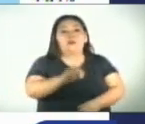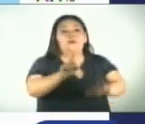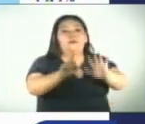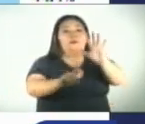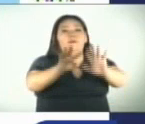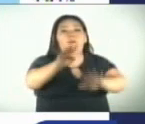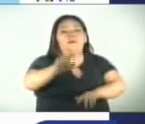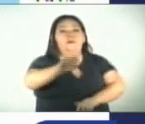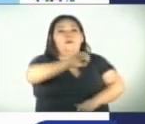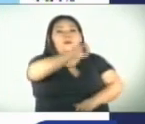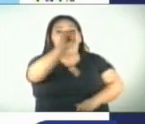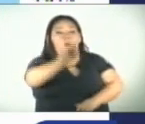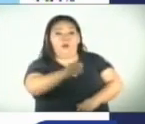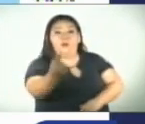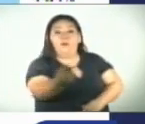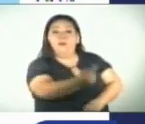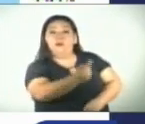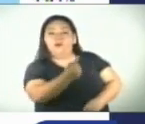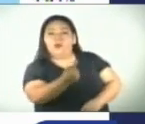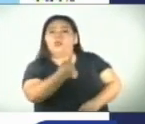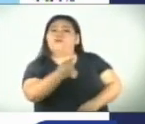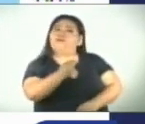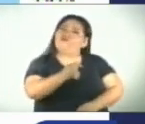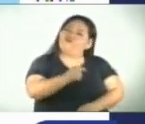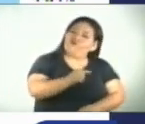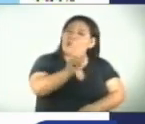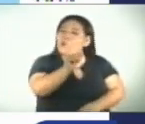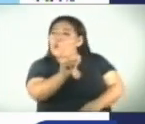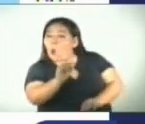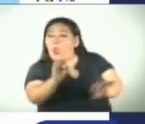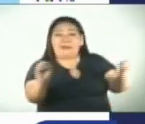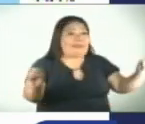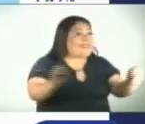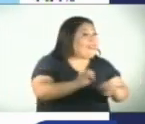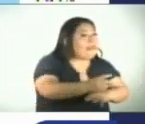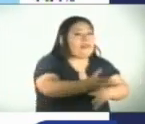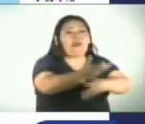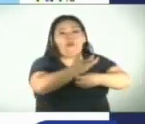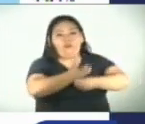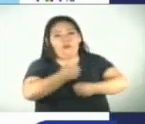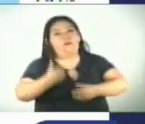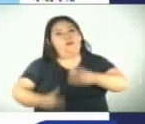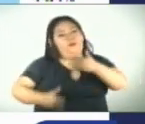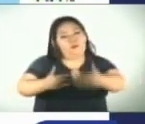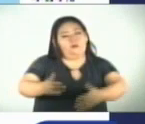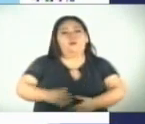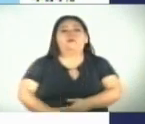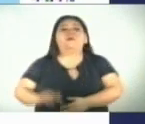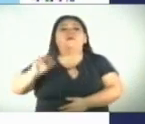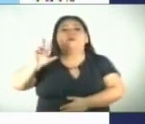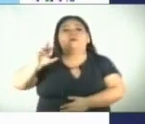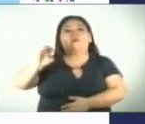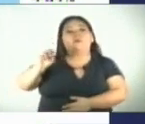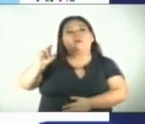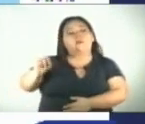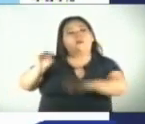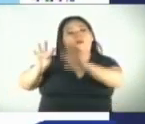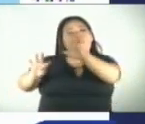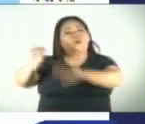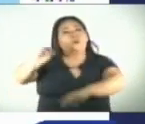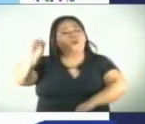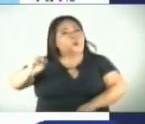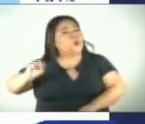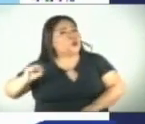64.1% de los salvadoreños tiene poca o nada de confianza en dicho proceso. Un 30.9% dice que mucha y